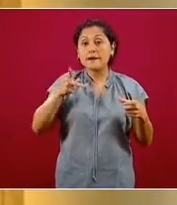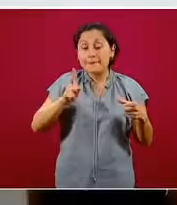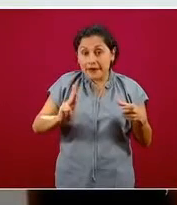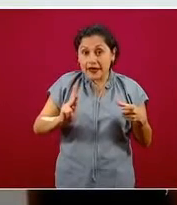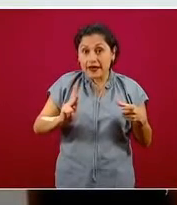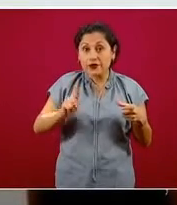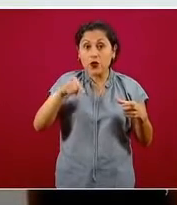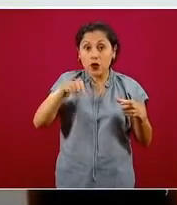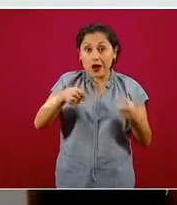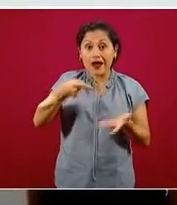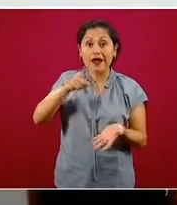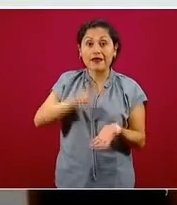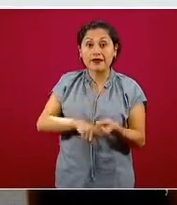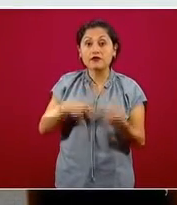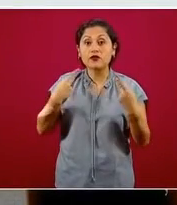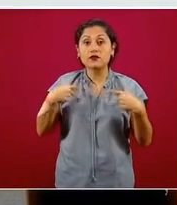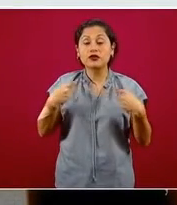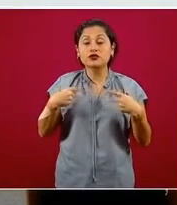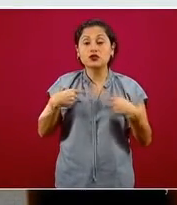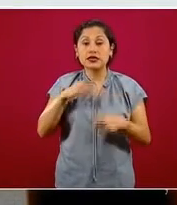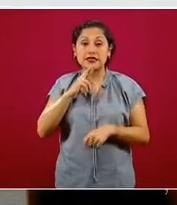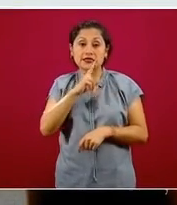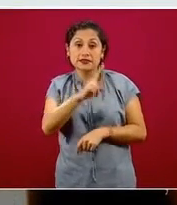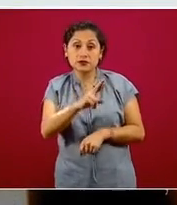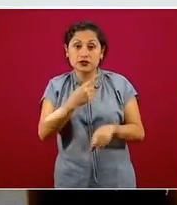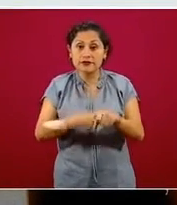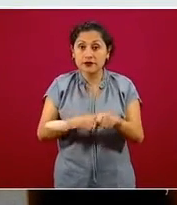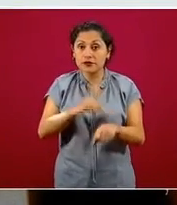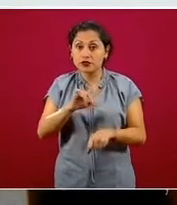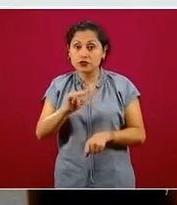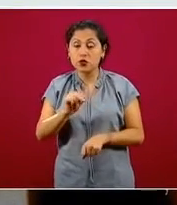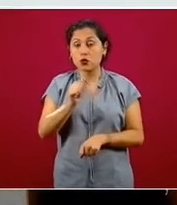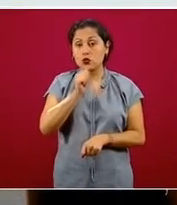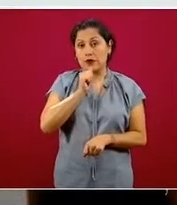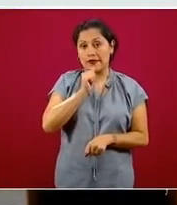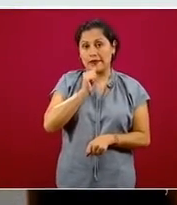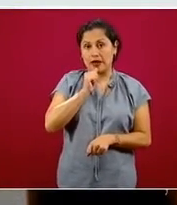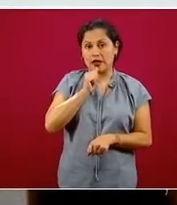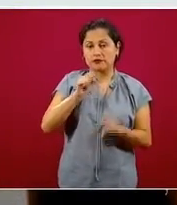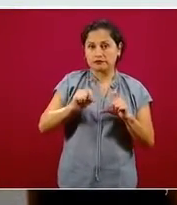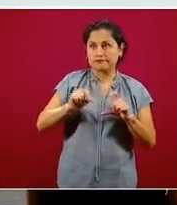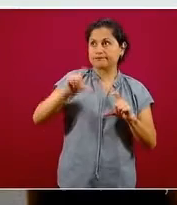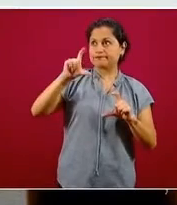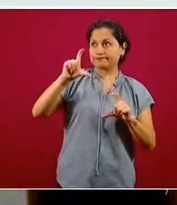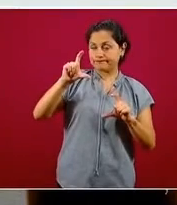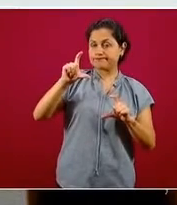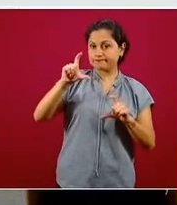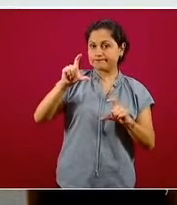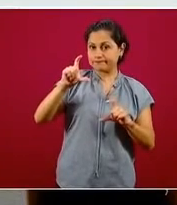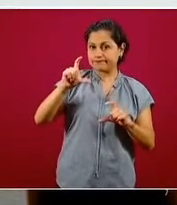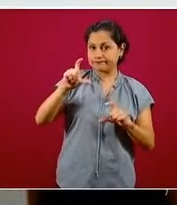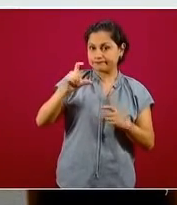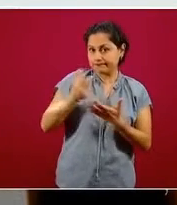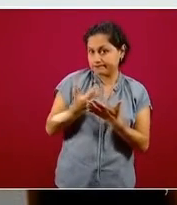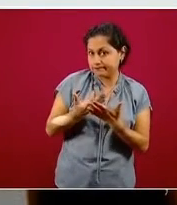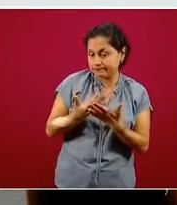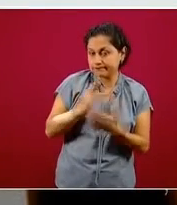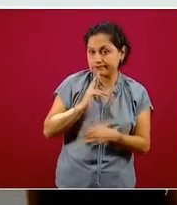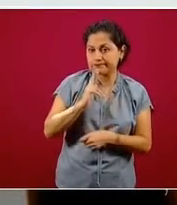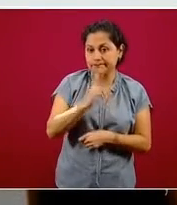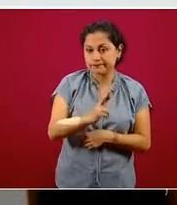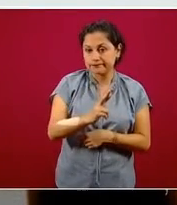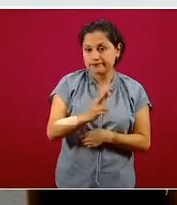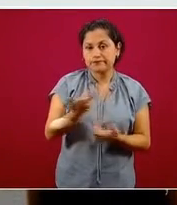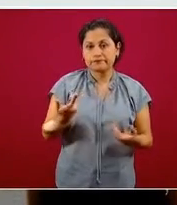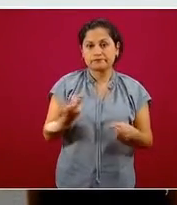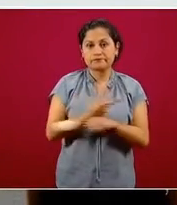confirmarse en base al porcentaje de positividad, al menos la mitad de toda esa carga sospechosa activa que todavía tienen, pues